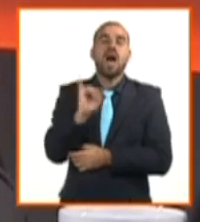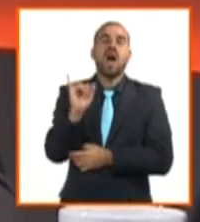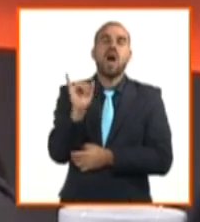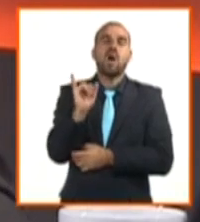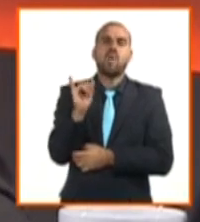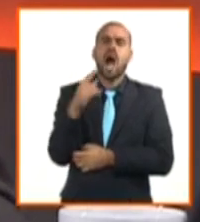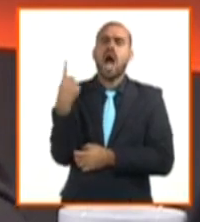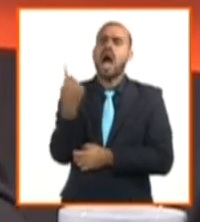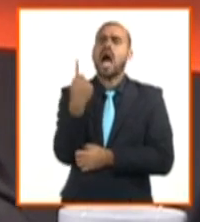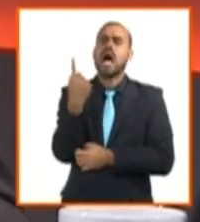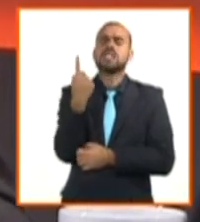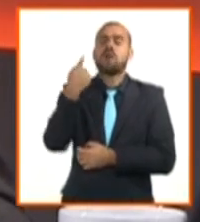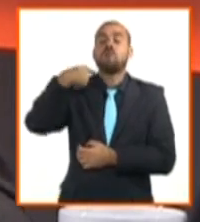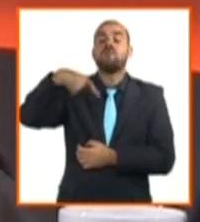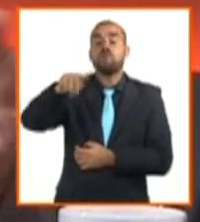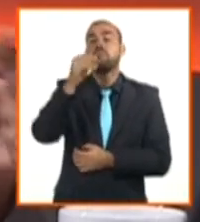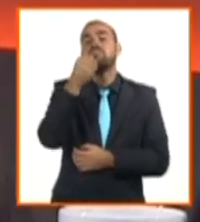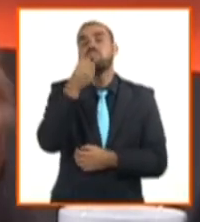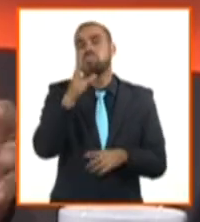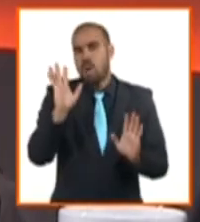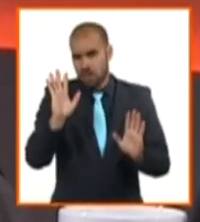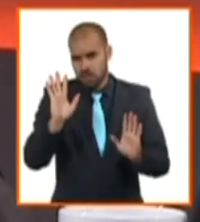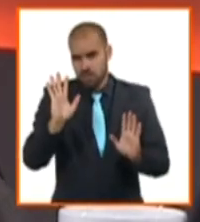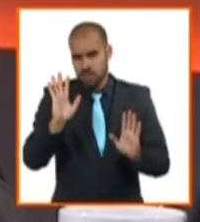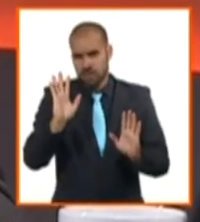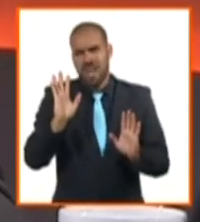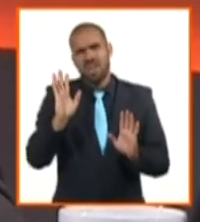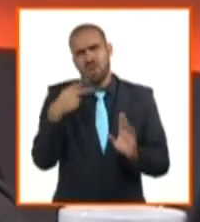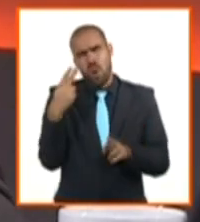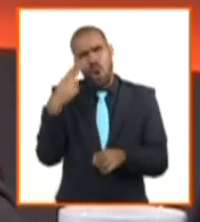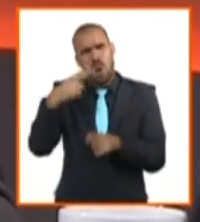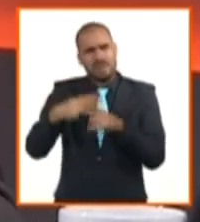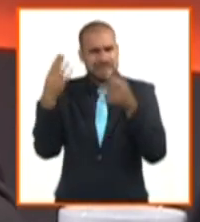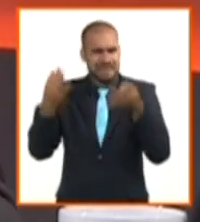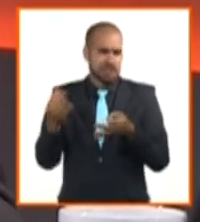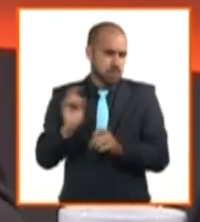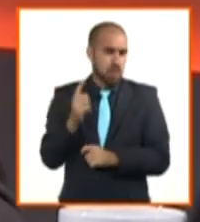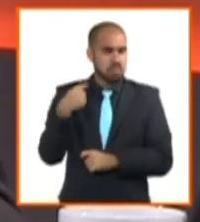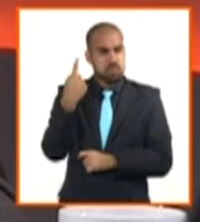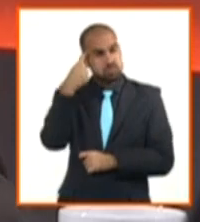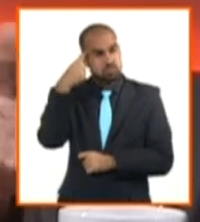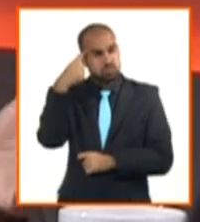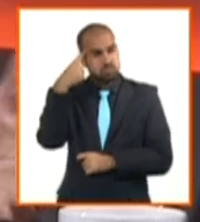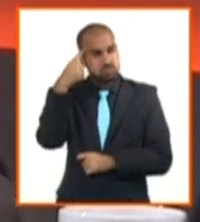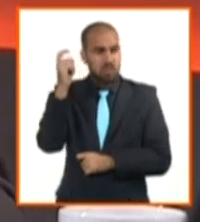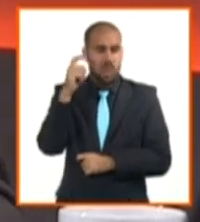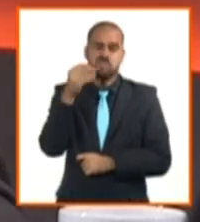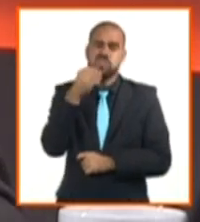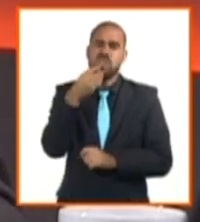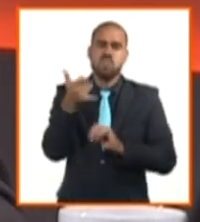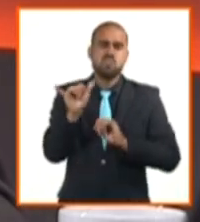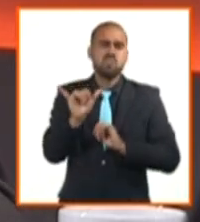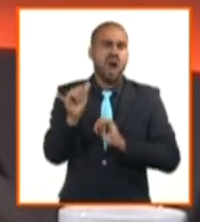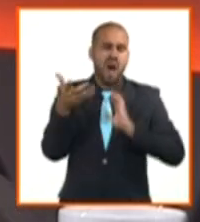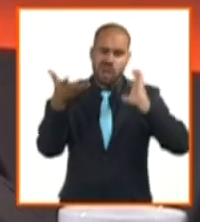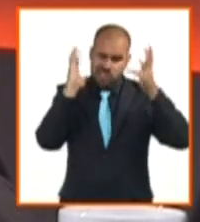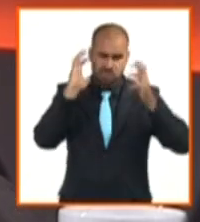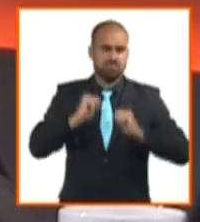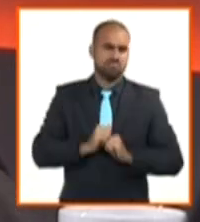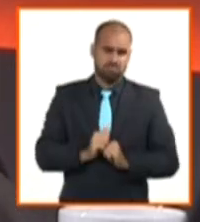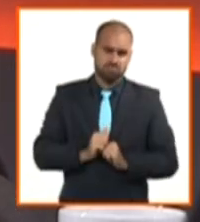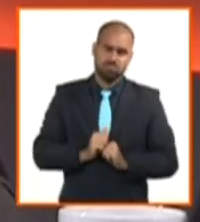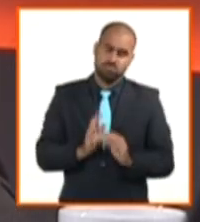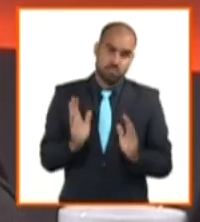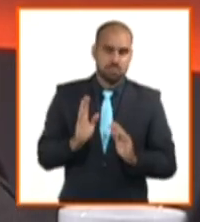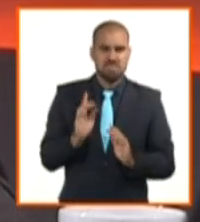esa nomenclatura no lo usamos porque pensamos entre otras cosas que confunde qué cosa quiere decir eso bueno eso es